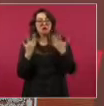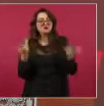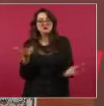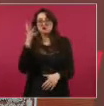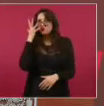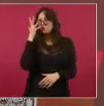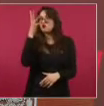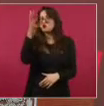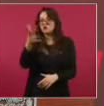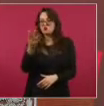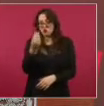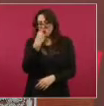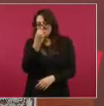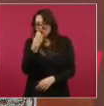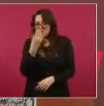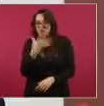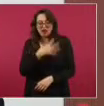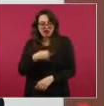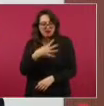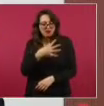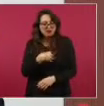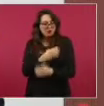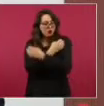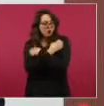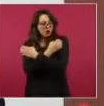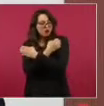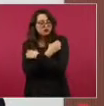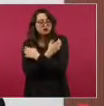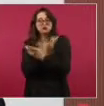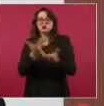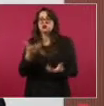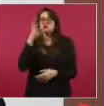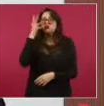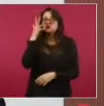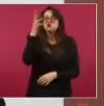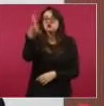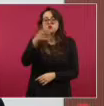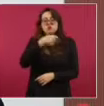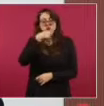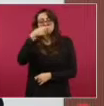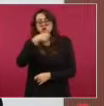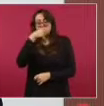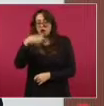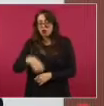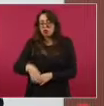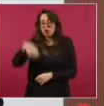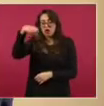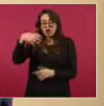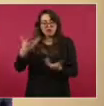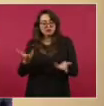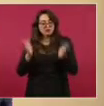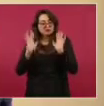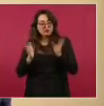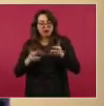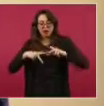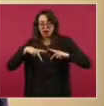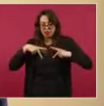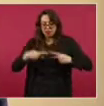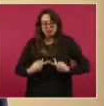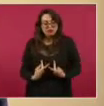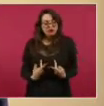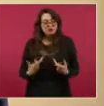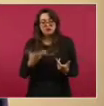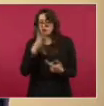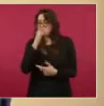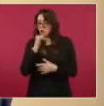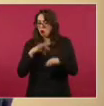para nuestros hijos y para nosotros algún descanso cuando se extinguieran nuestras fuerzas